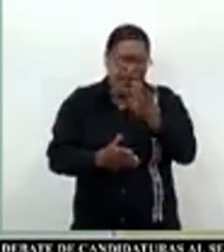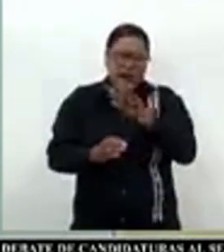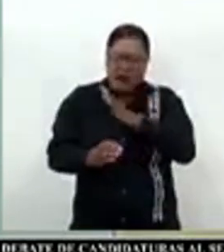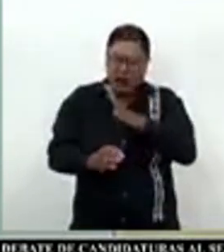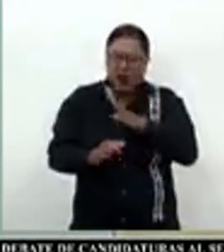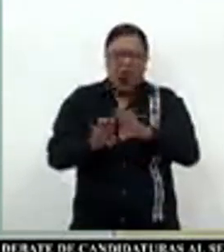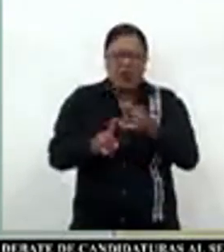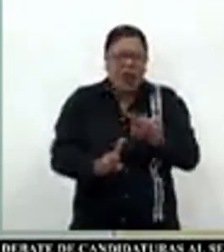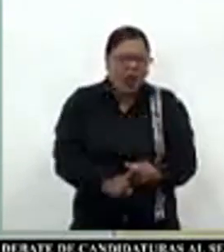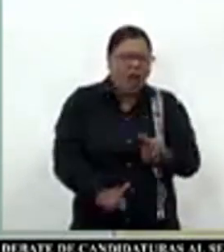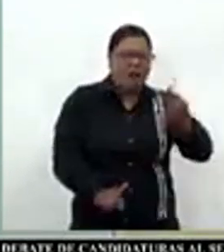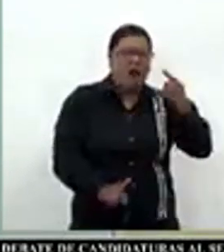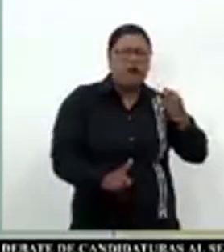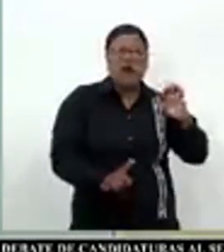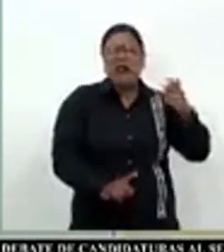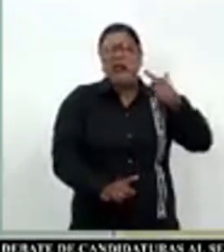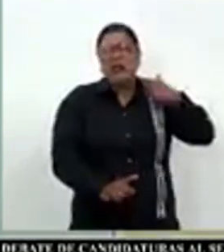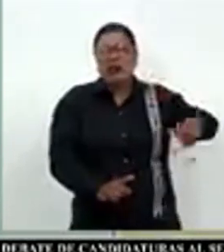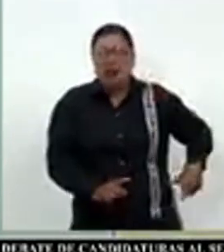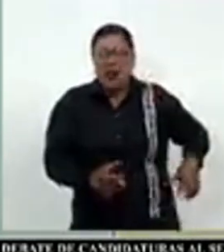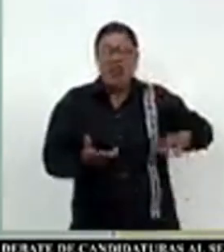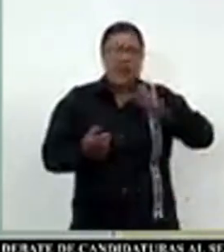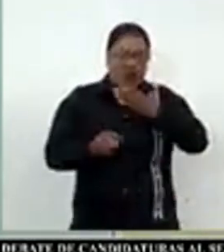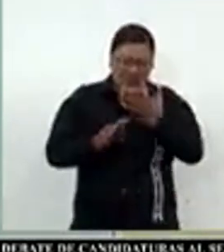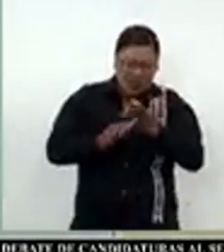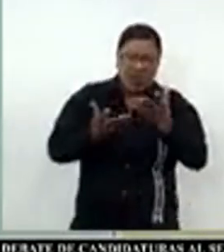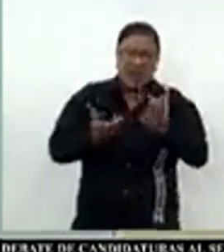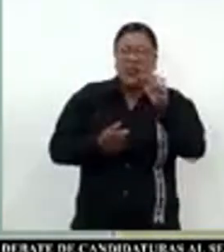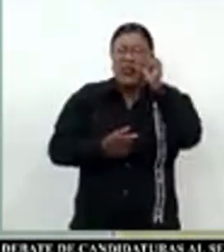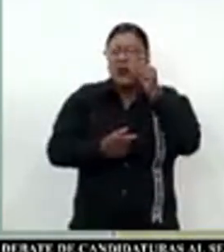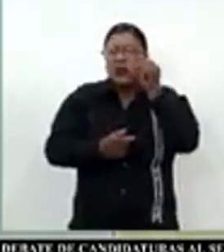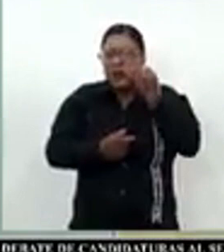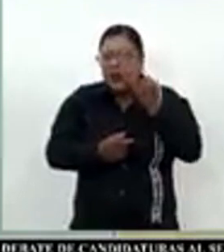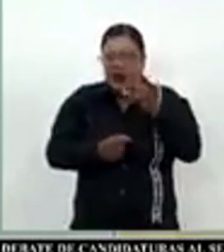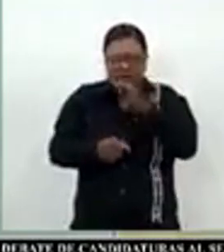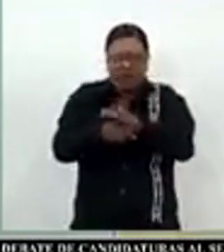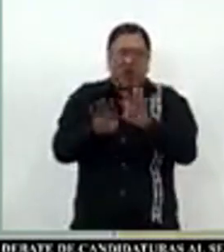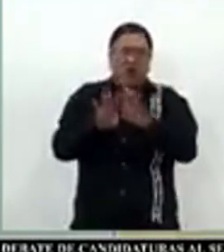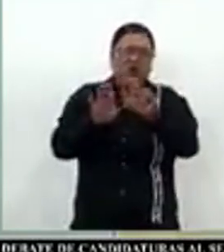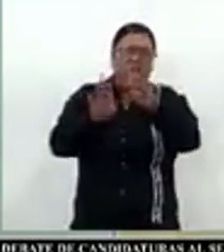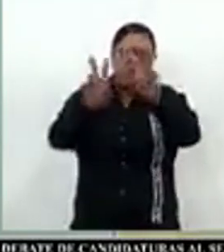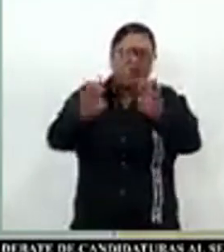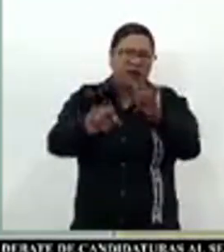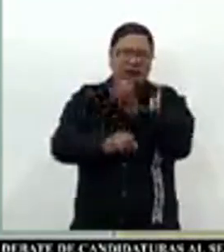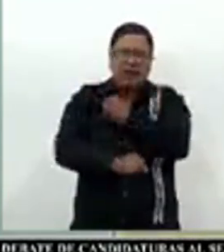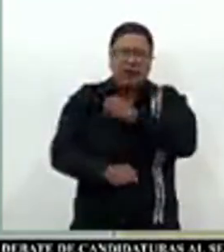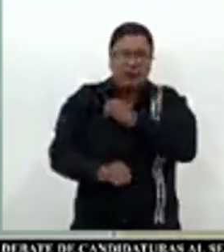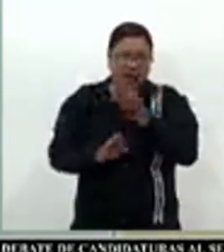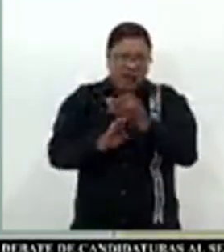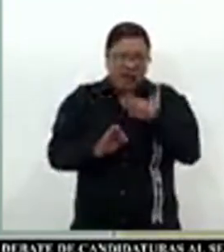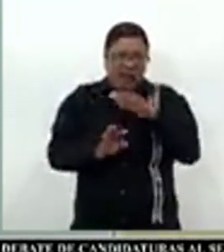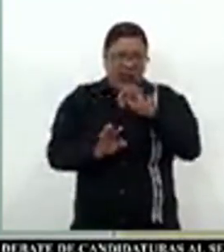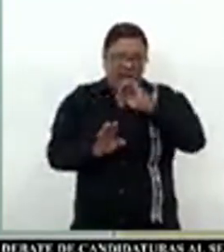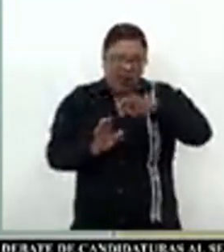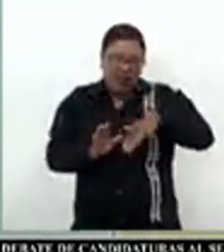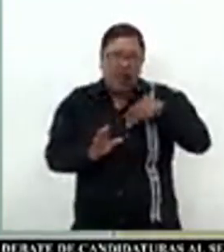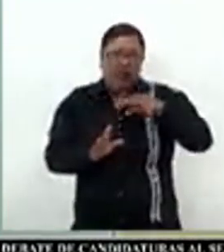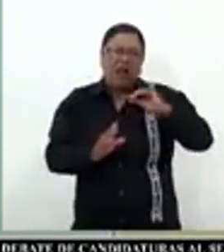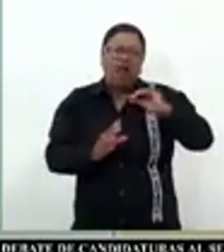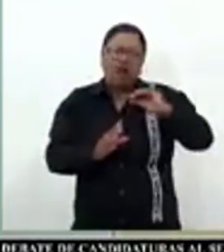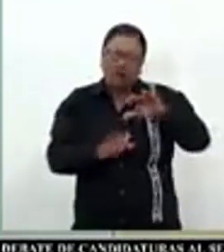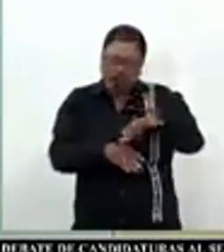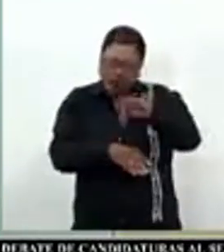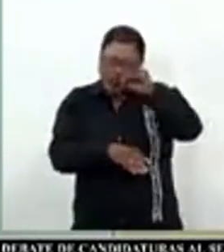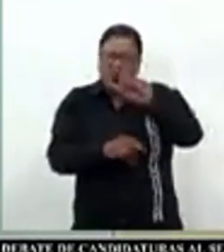venido dando el gobierno de Salomón Jara en materia de salud. Esta es una imagen que recuperé de la prensa, de